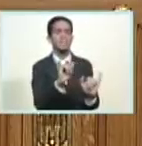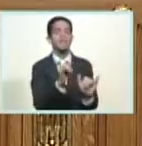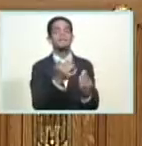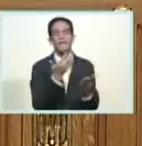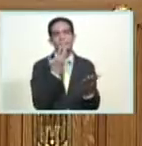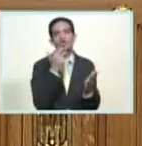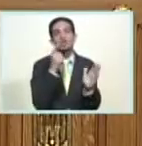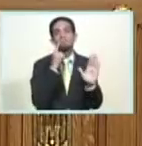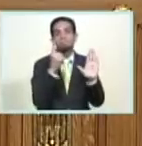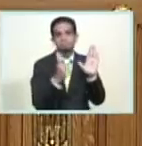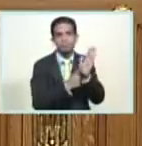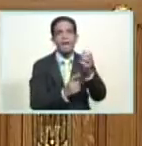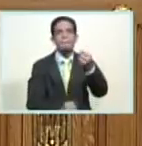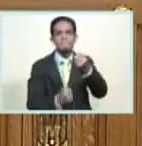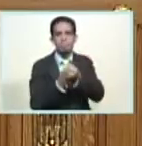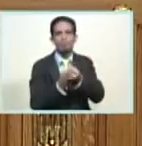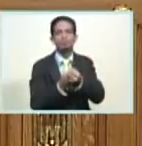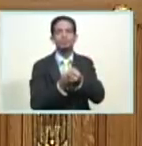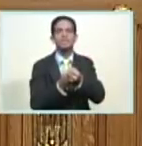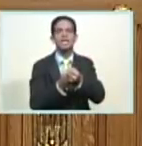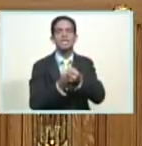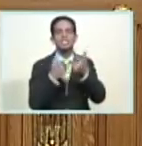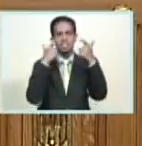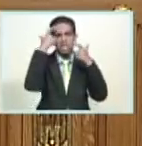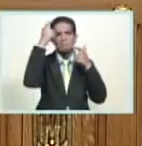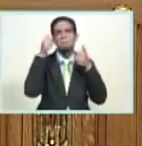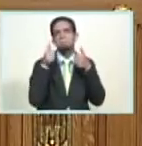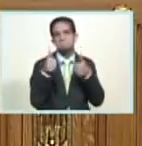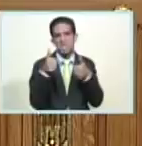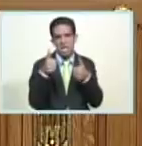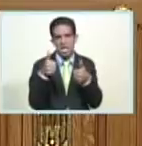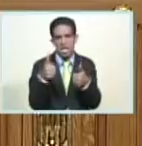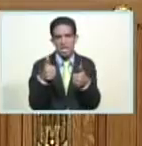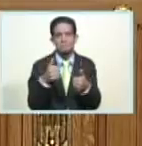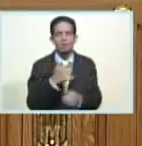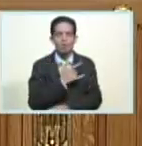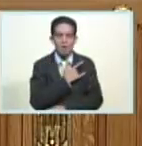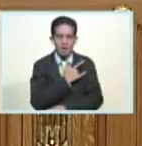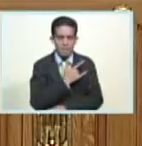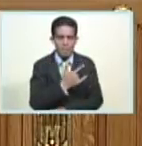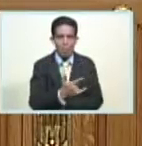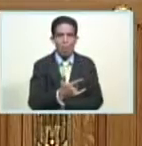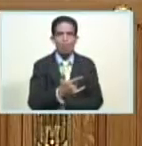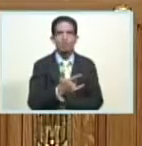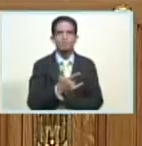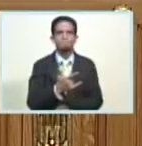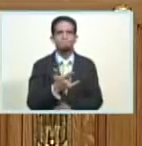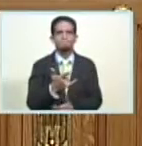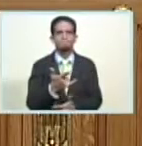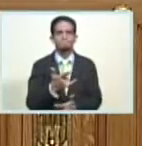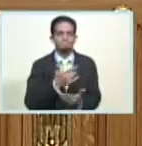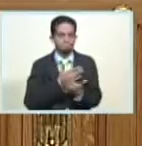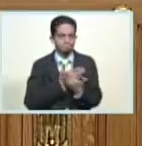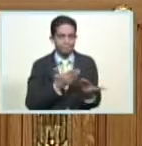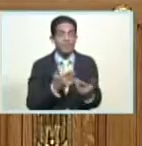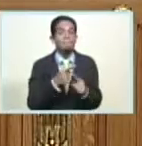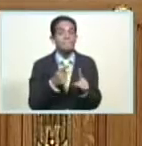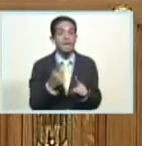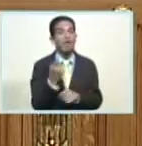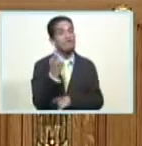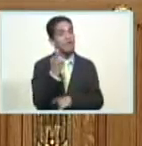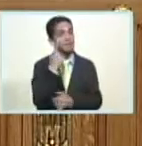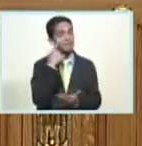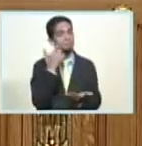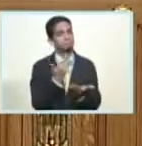Chávez, con la revolución, con la patria, con nuestro pueblo, se demuestra con amor, con sentimiento, con pasión, pero con resultados concretos